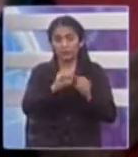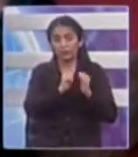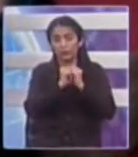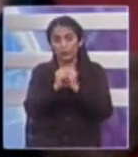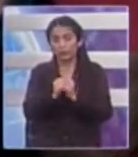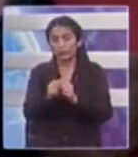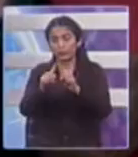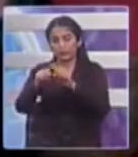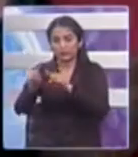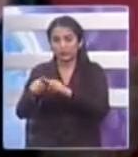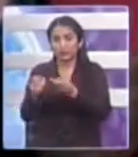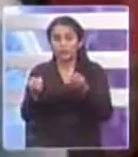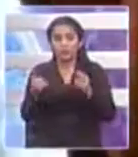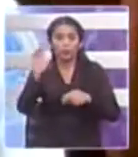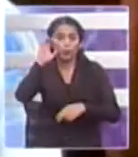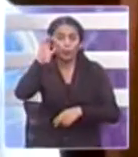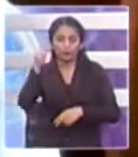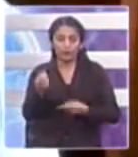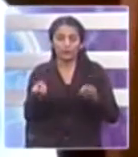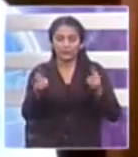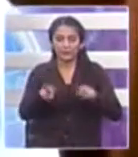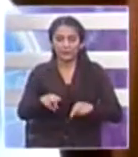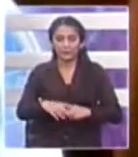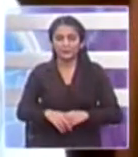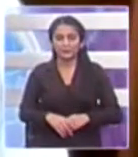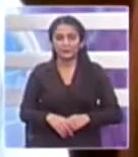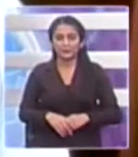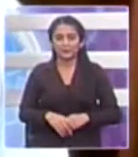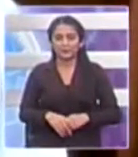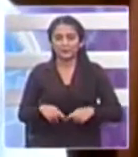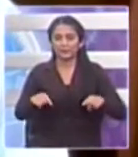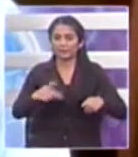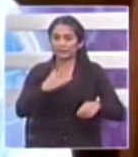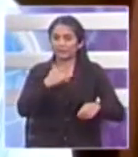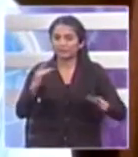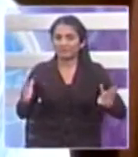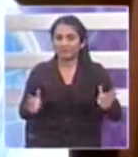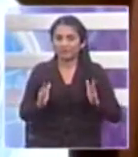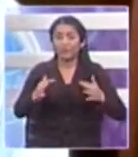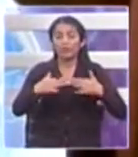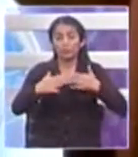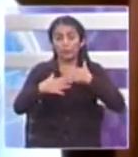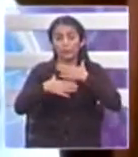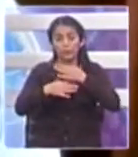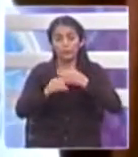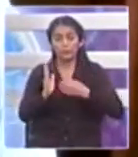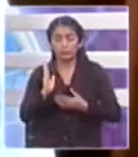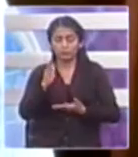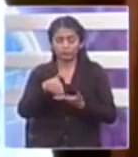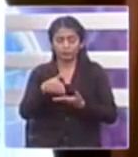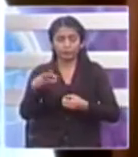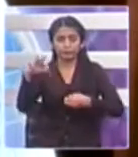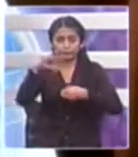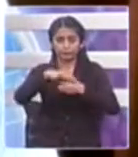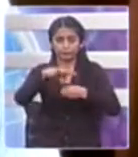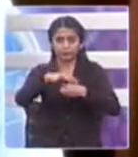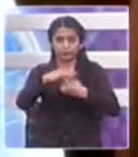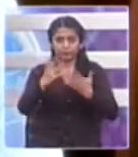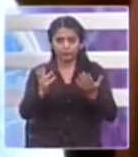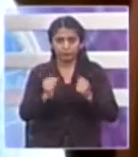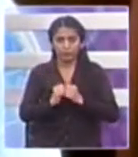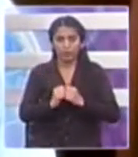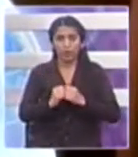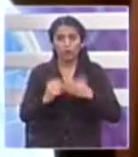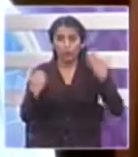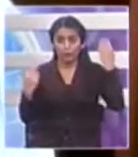se cumple con esta jornada. Eso digo, es un estímulo porque siempre le ha gustado ir a votar, ha sido... No política, pero le